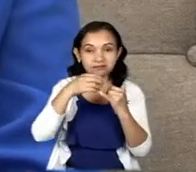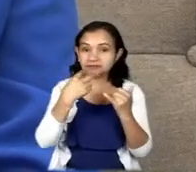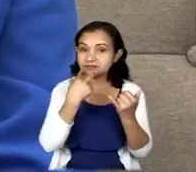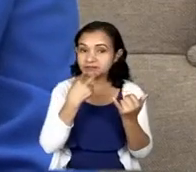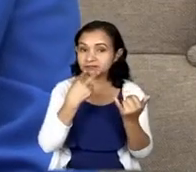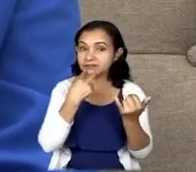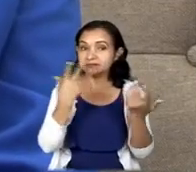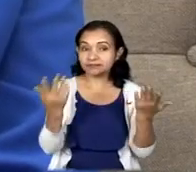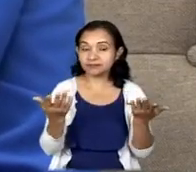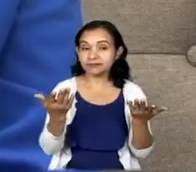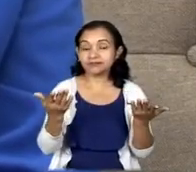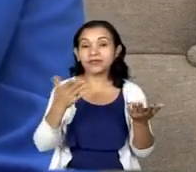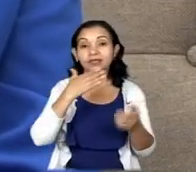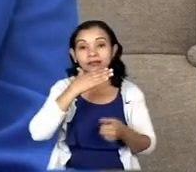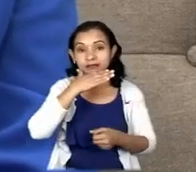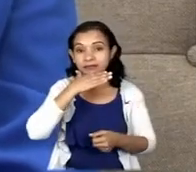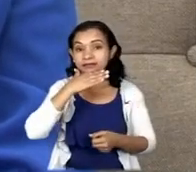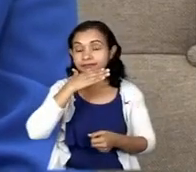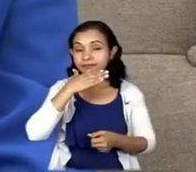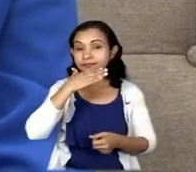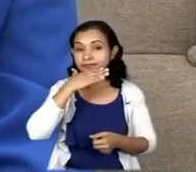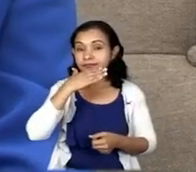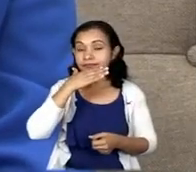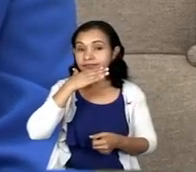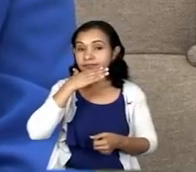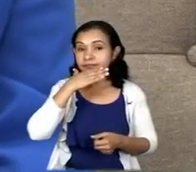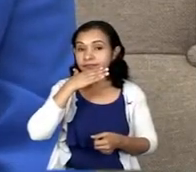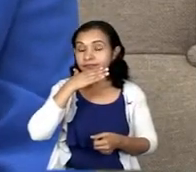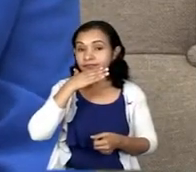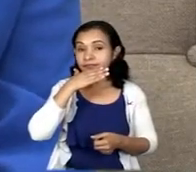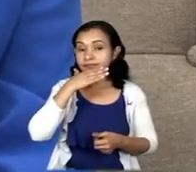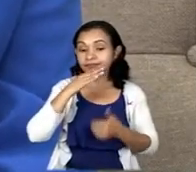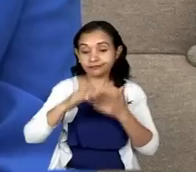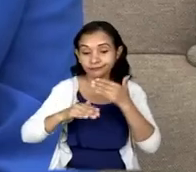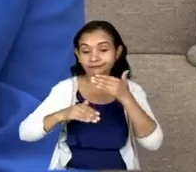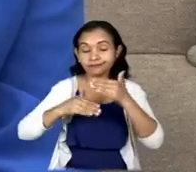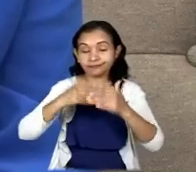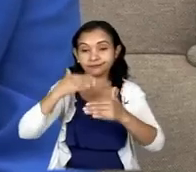entonces era bien difícil, pues, ese. Pero llegando ya